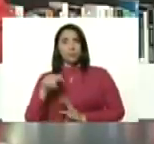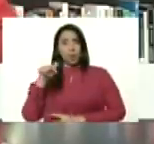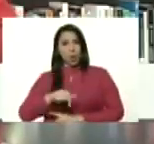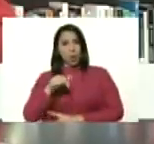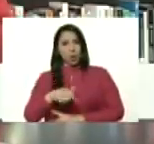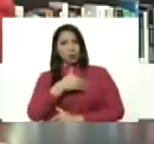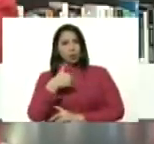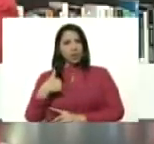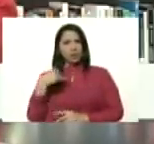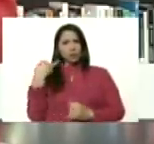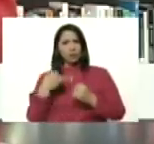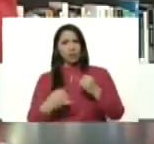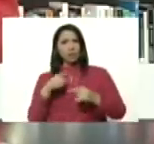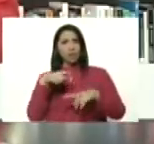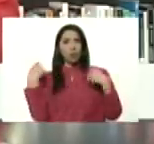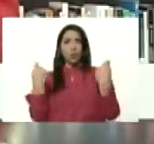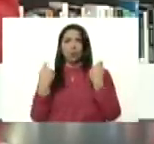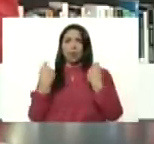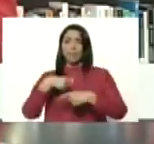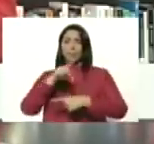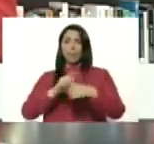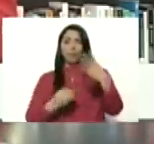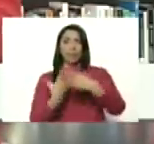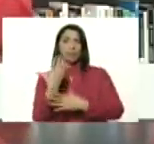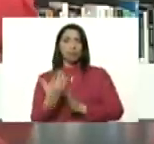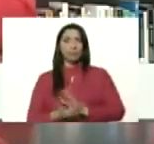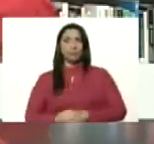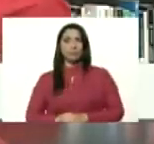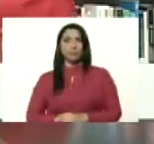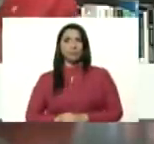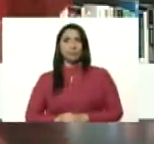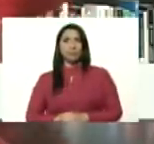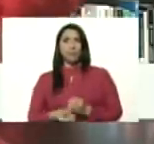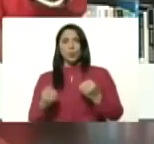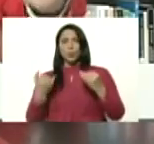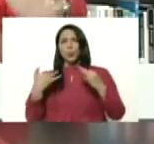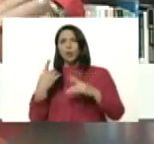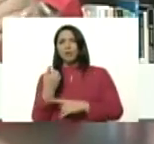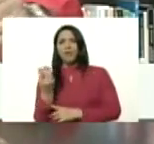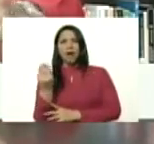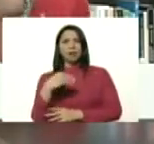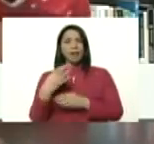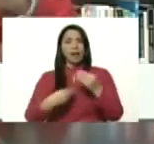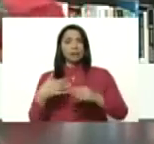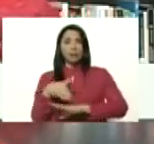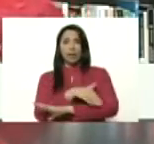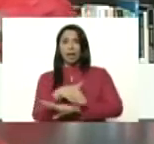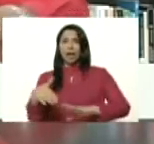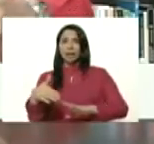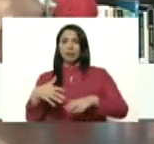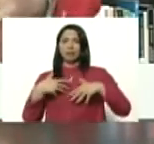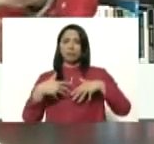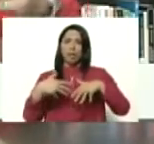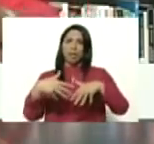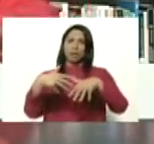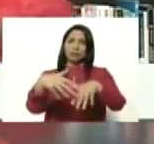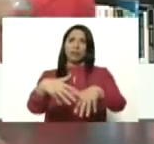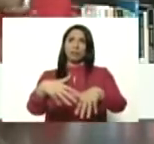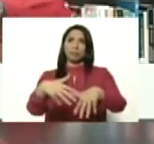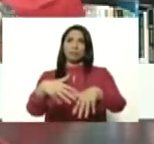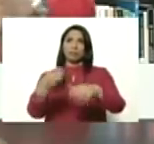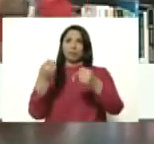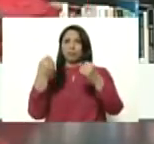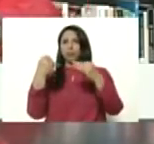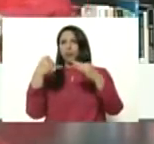quiero terminar esta jornada del 1 de mayo. ¿Cuánta falta nos hace la calle marchar